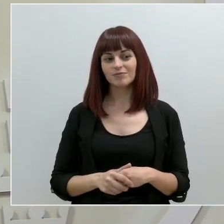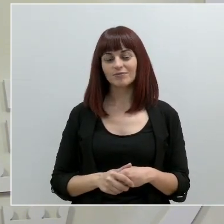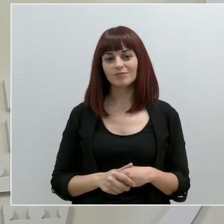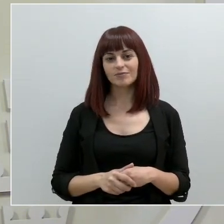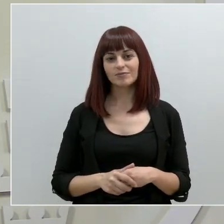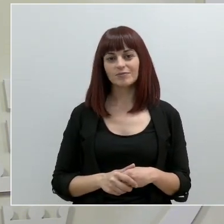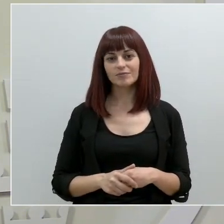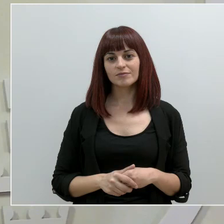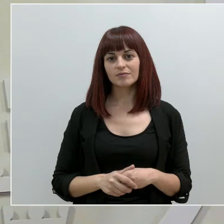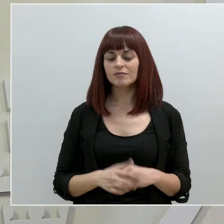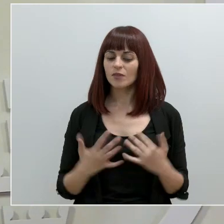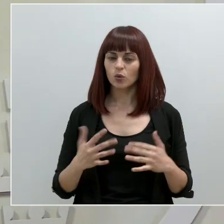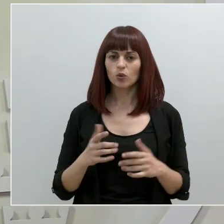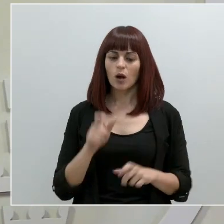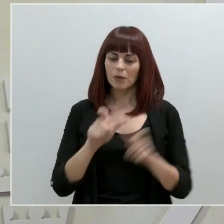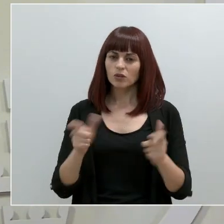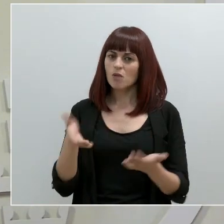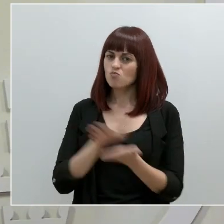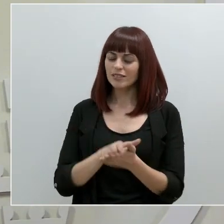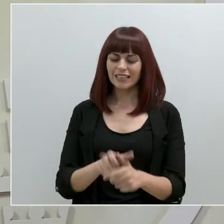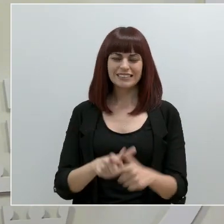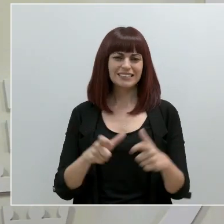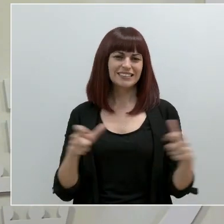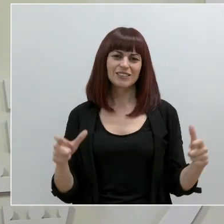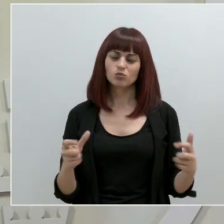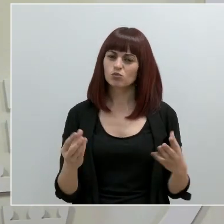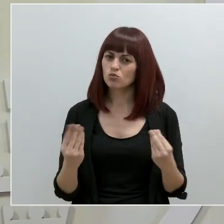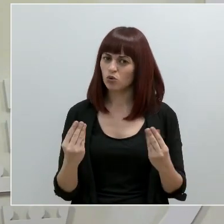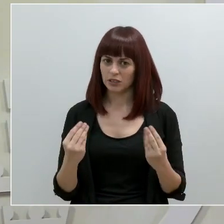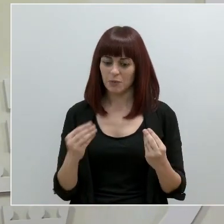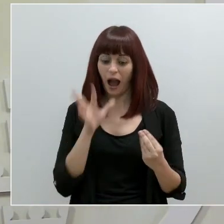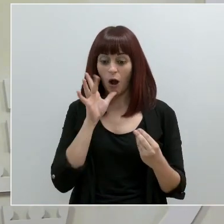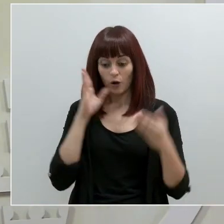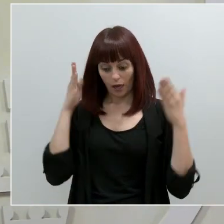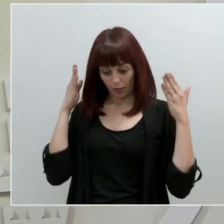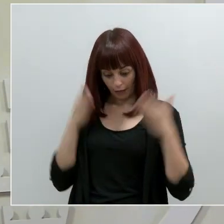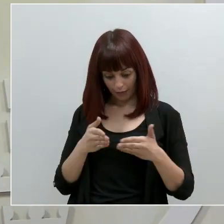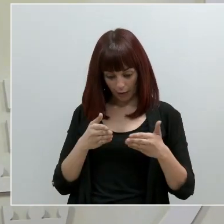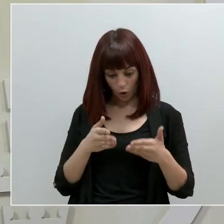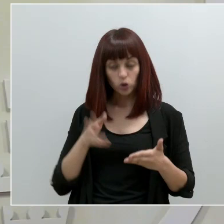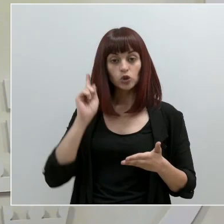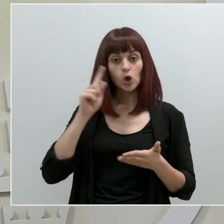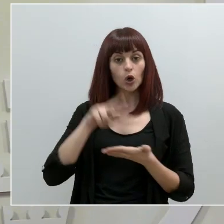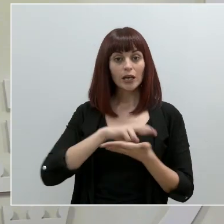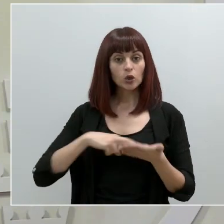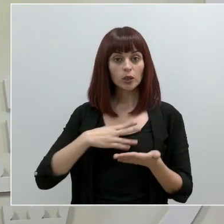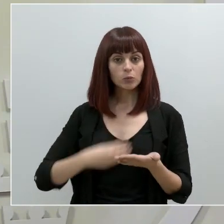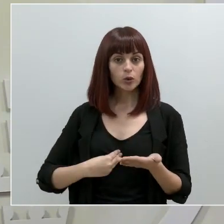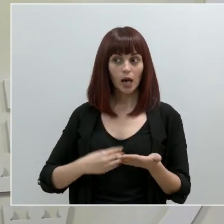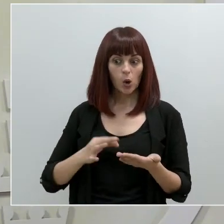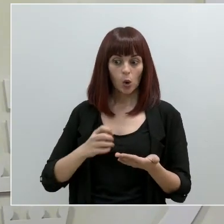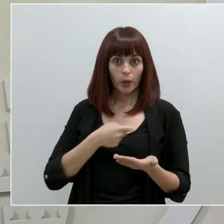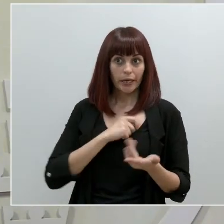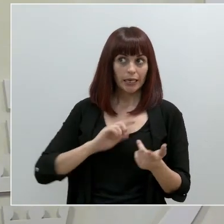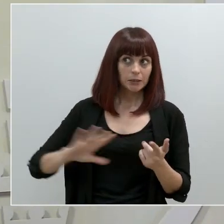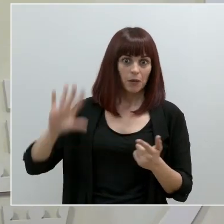un pago en vidas demasiado grande. Centrar esto en la región de Murcia, ni tan siquiera en España, cuando desde